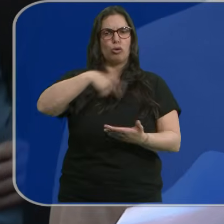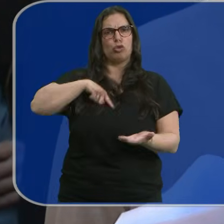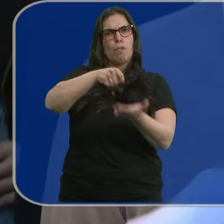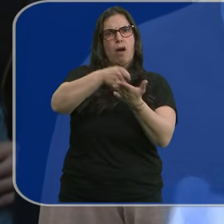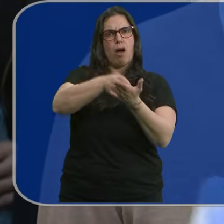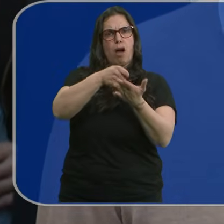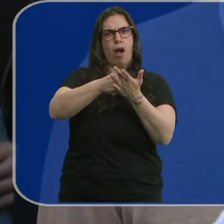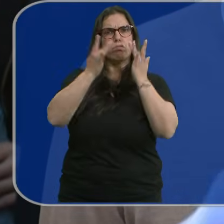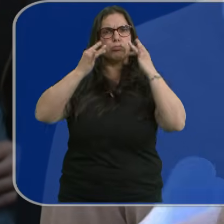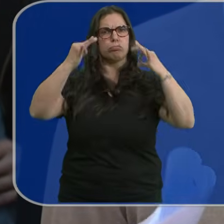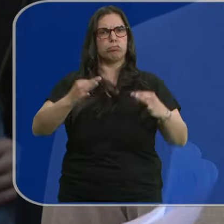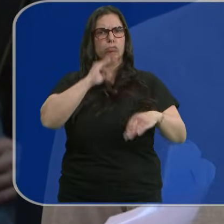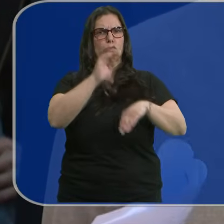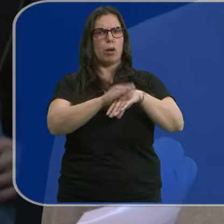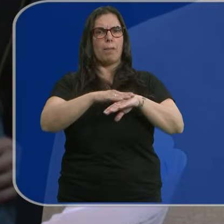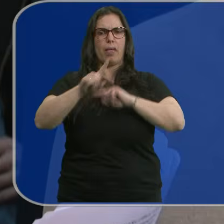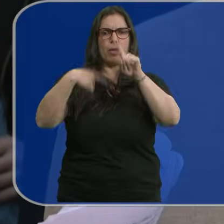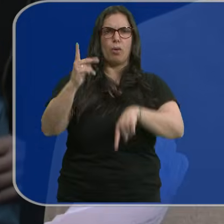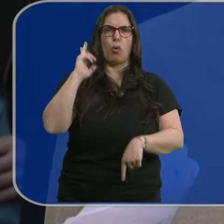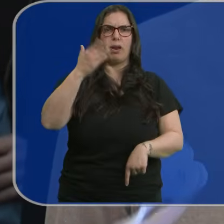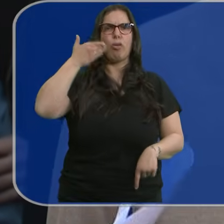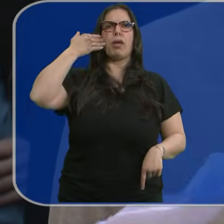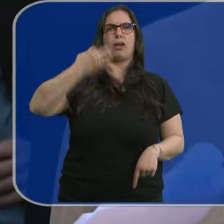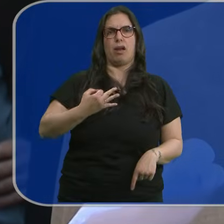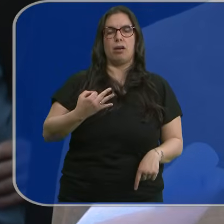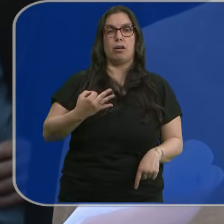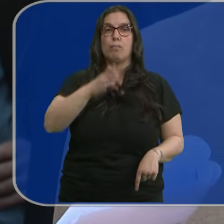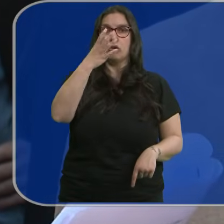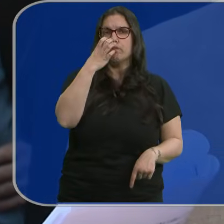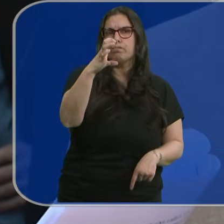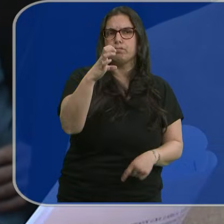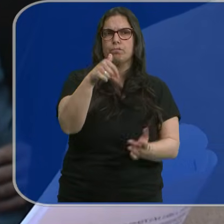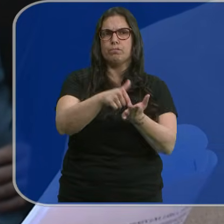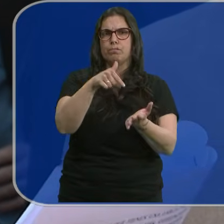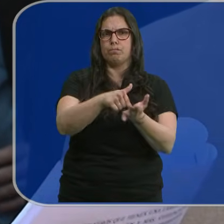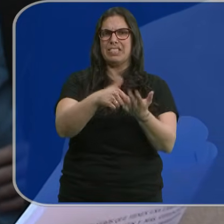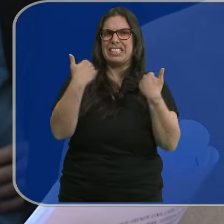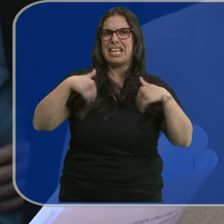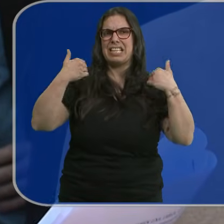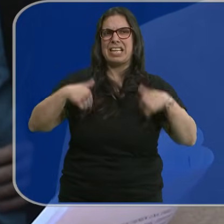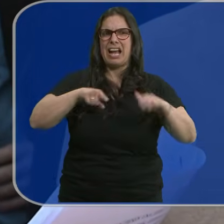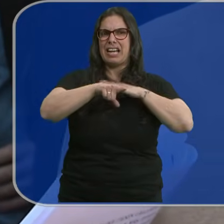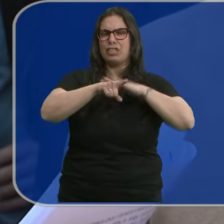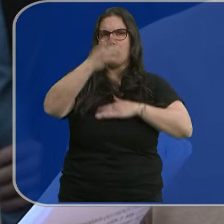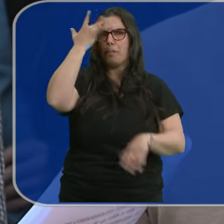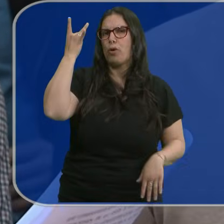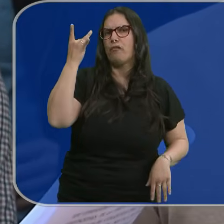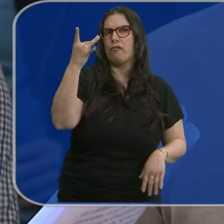cotizado y pagado para poder tener una jubilación digna, y por eso gritamos a voces ya que nos tramiten de una